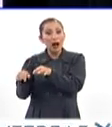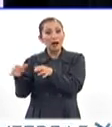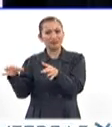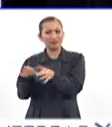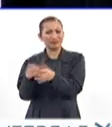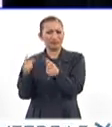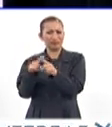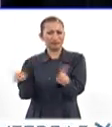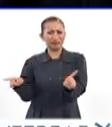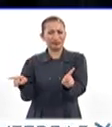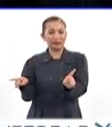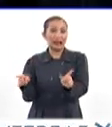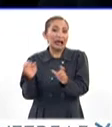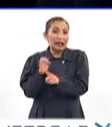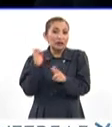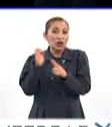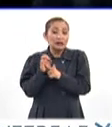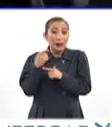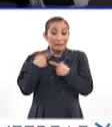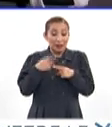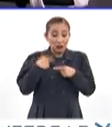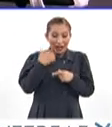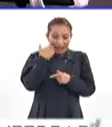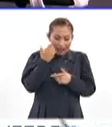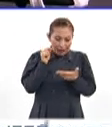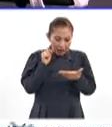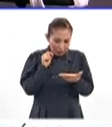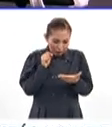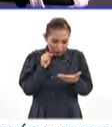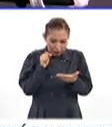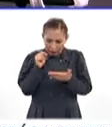fórmula. Entonces, lógico que quien tenía la intención